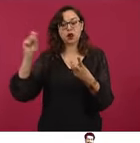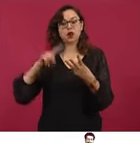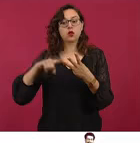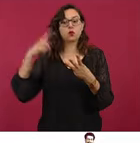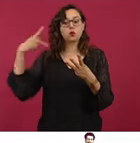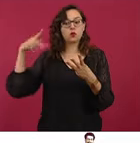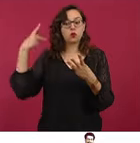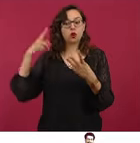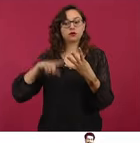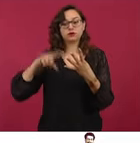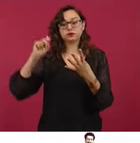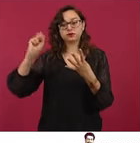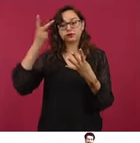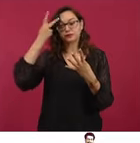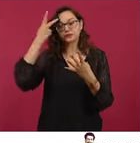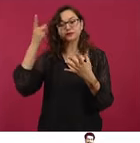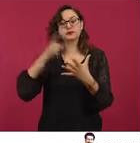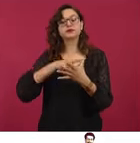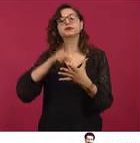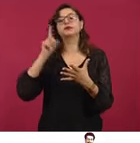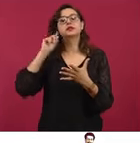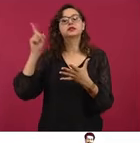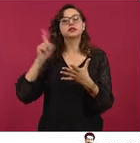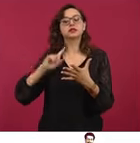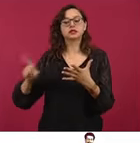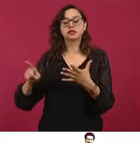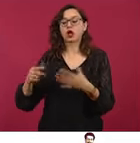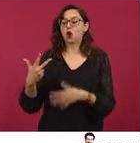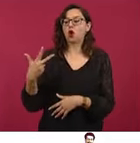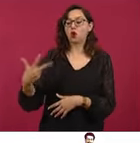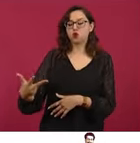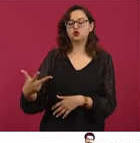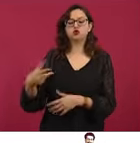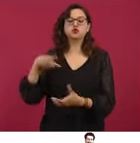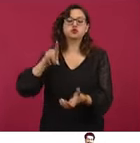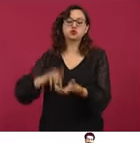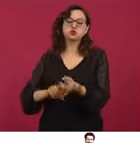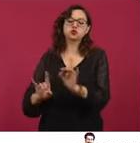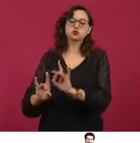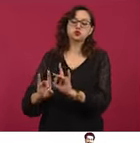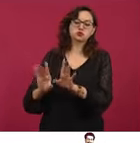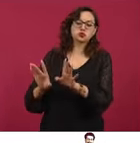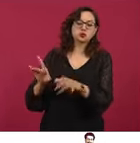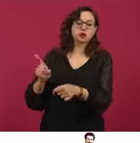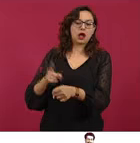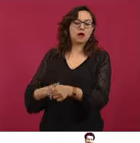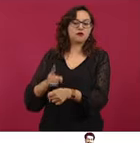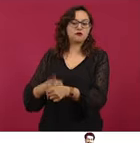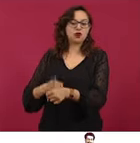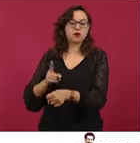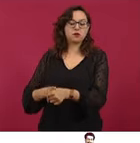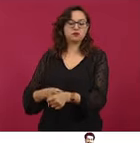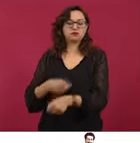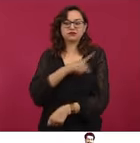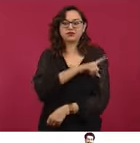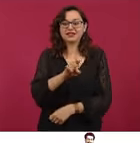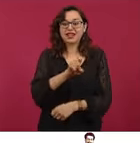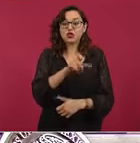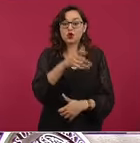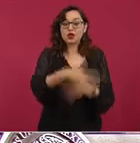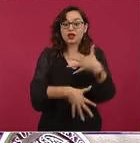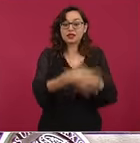y Zacatecas, solamente 8 están afectadas. Entonces, el mensaje es muy